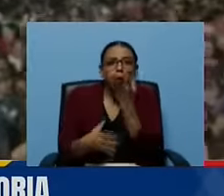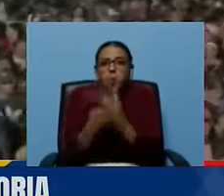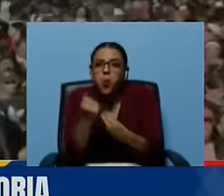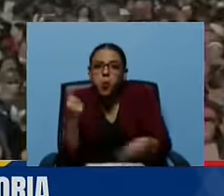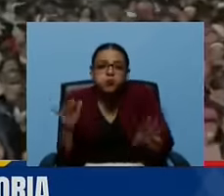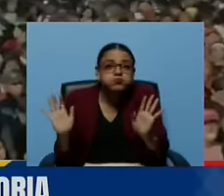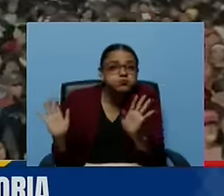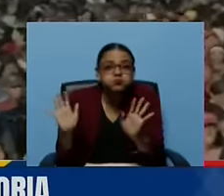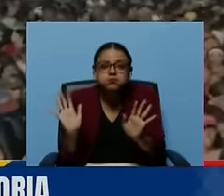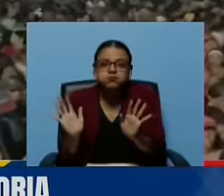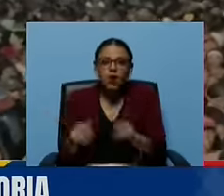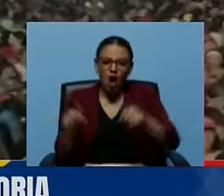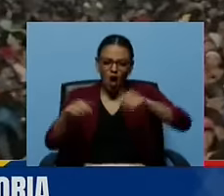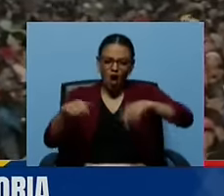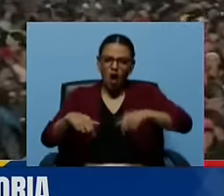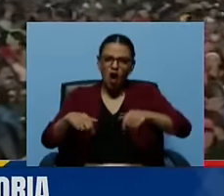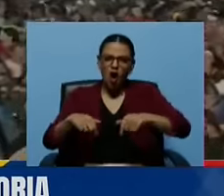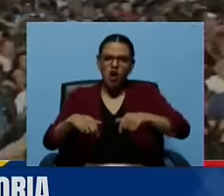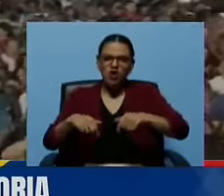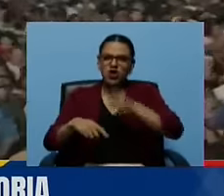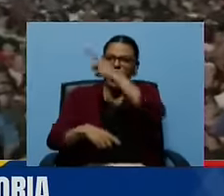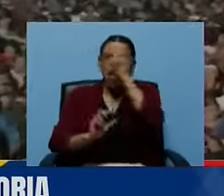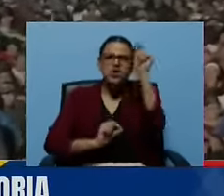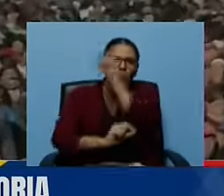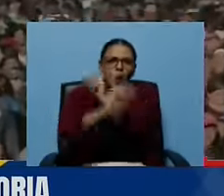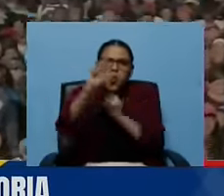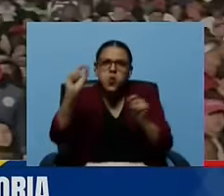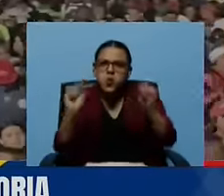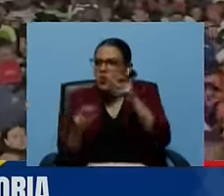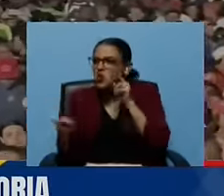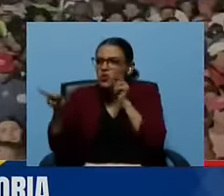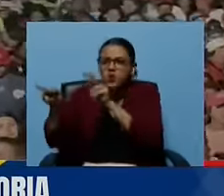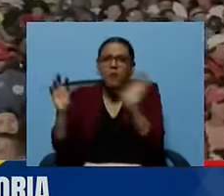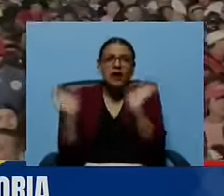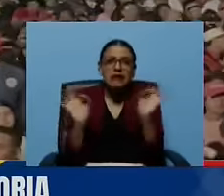Hoy al enjambre no le llegaron las abejas